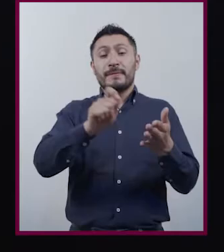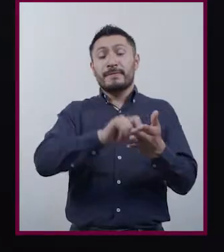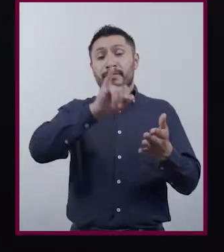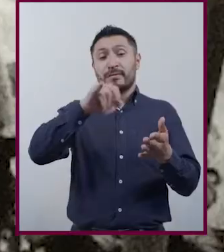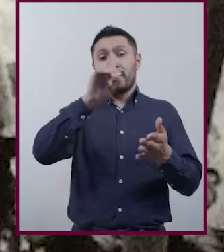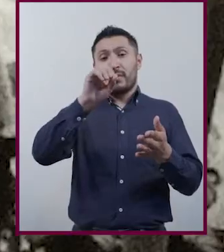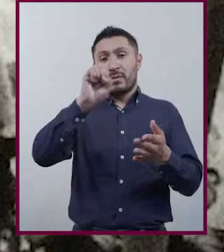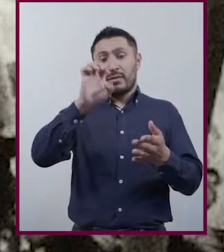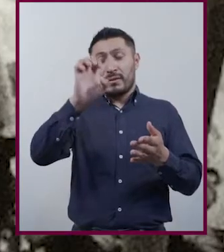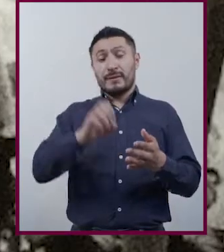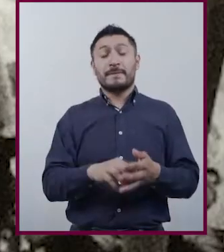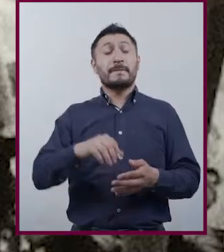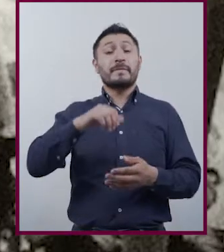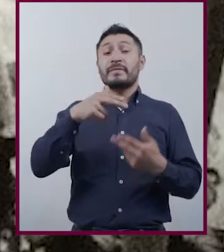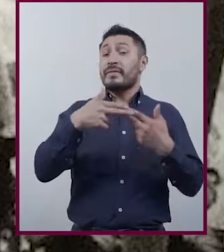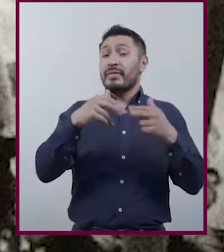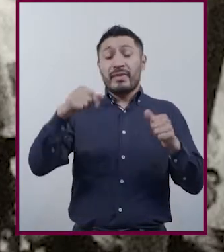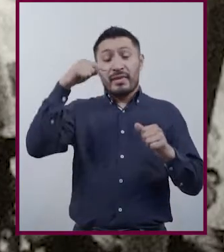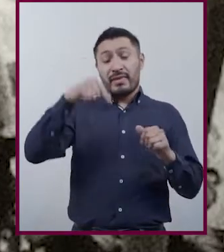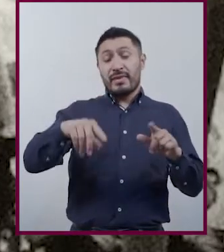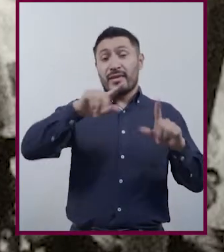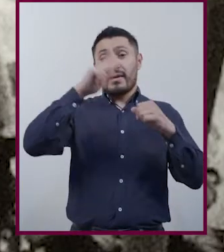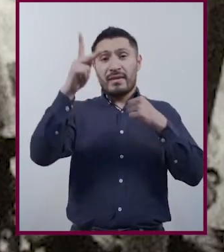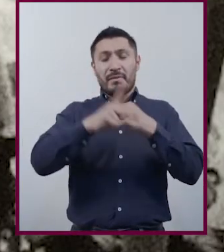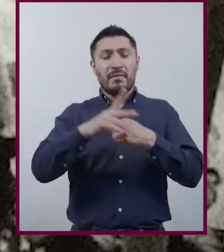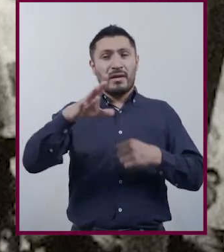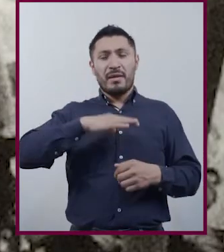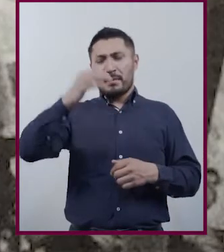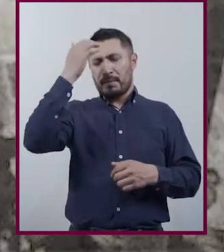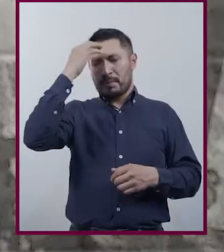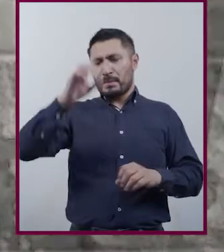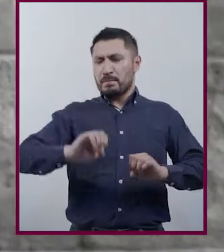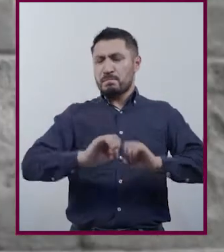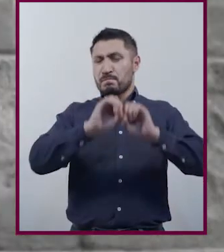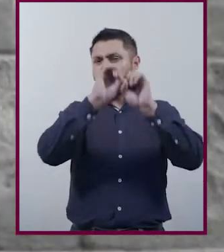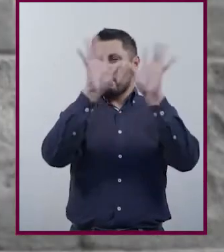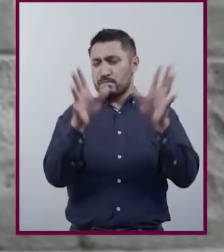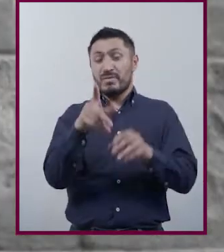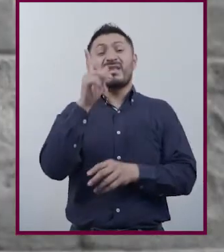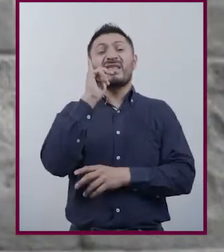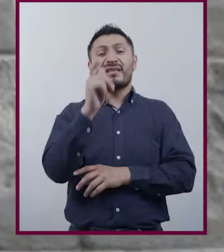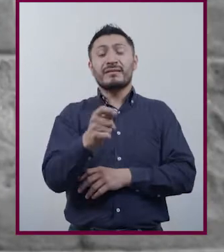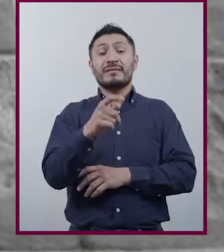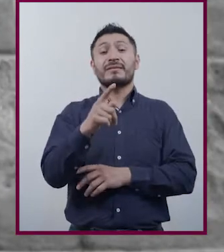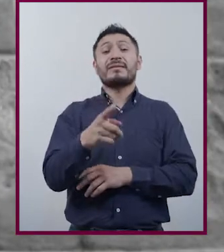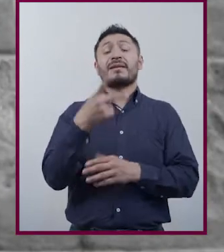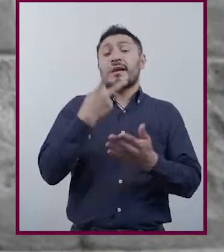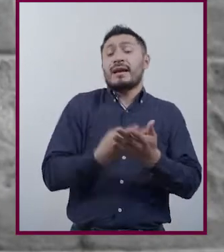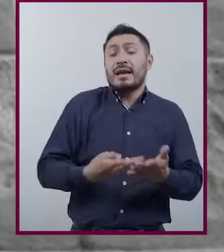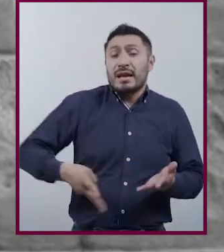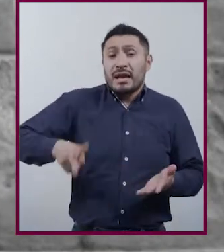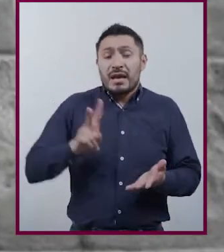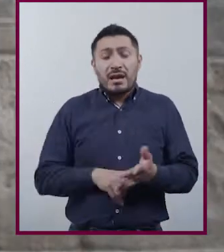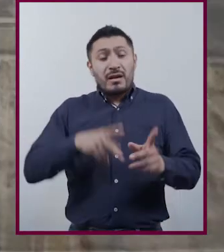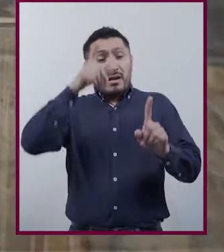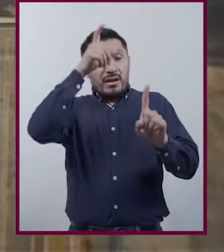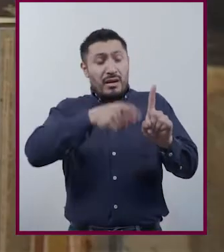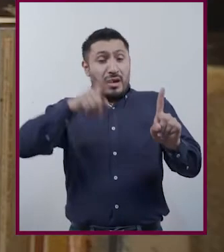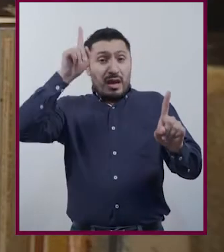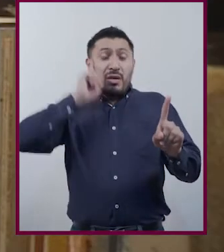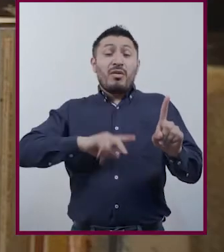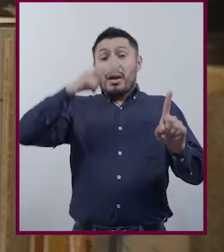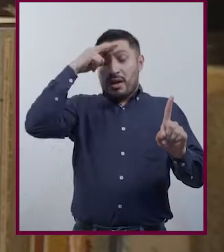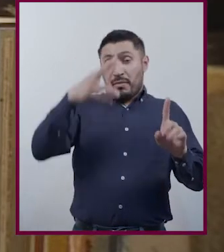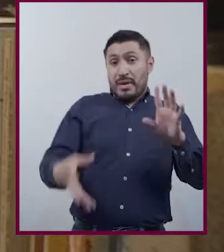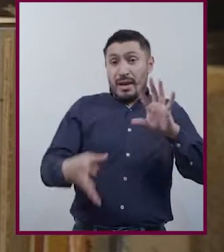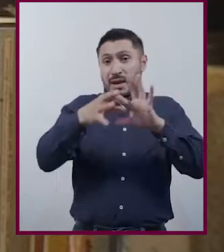Pacheco. Nadie en este país tuvo una conciencia tan clara de lo que significa la doble condición de mujer y mexicana, ni